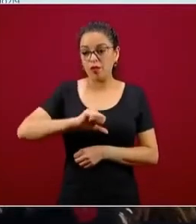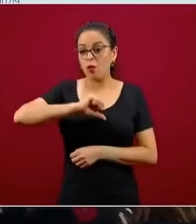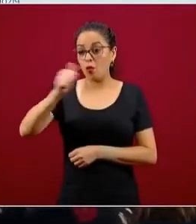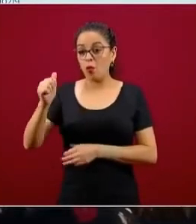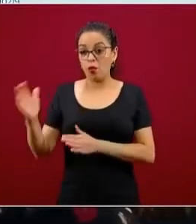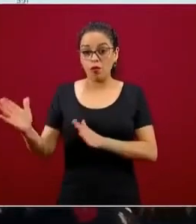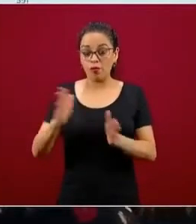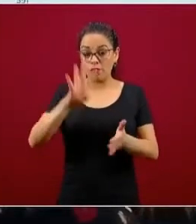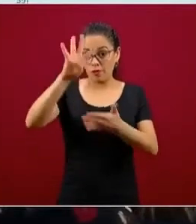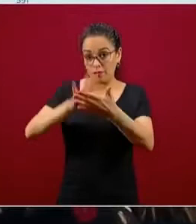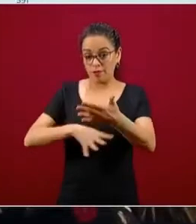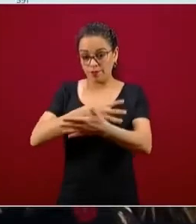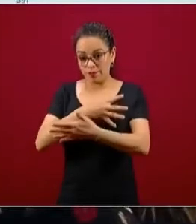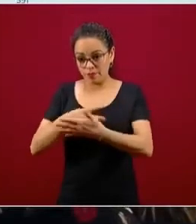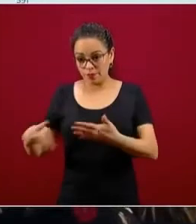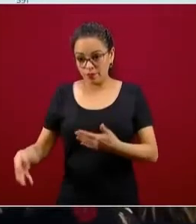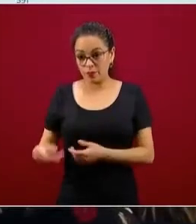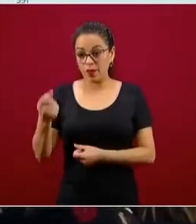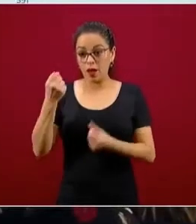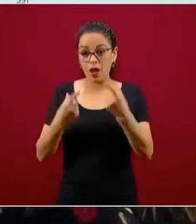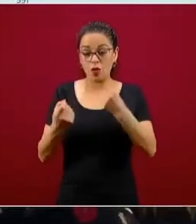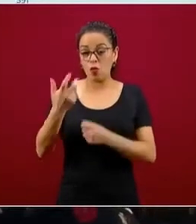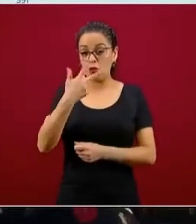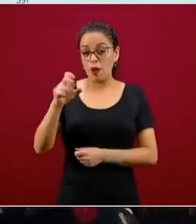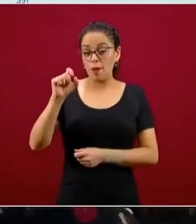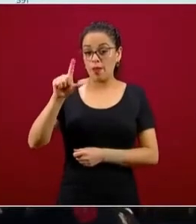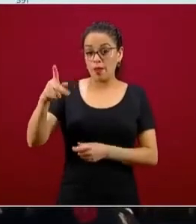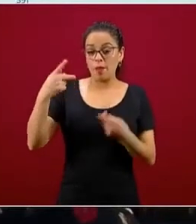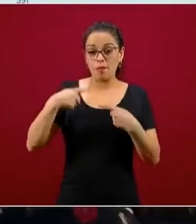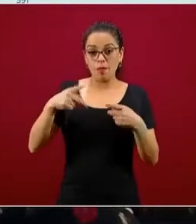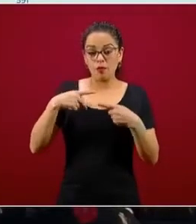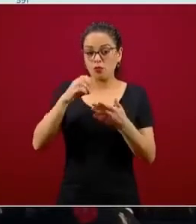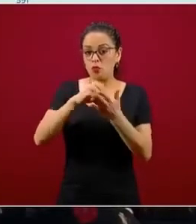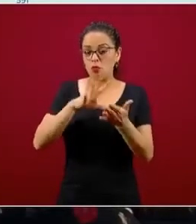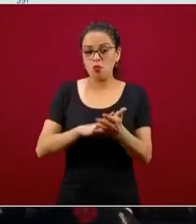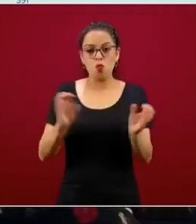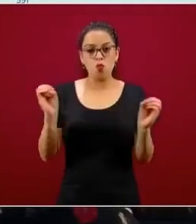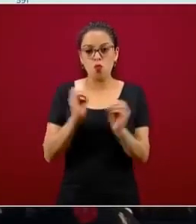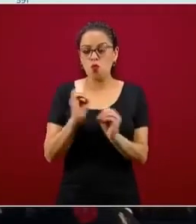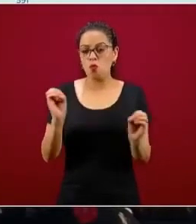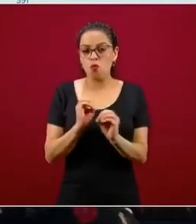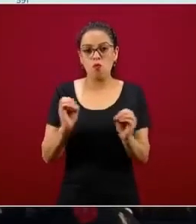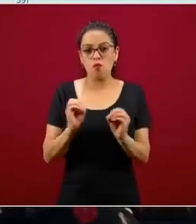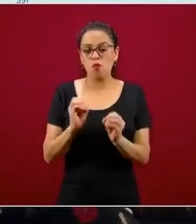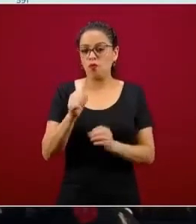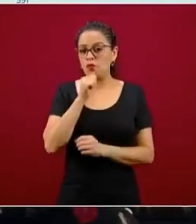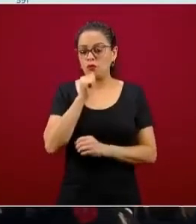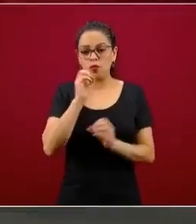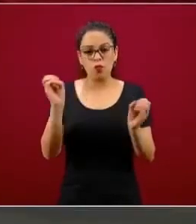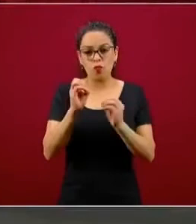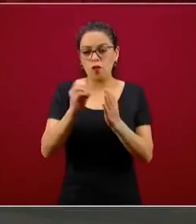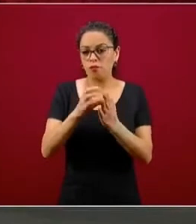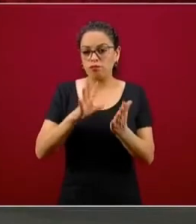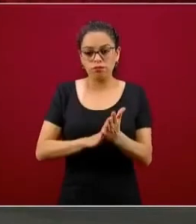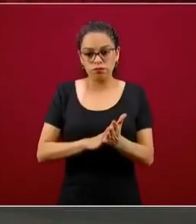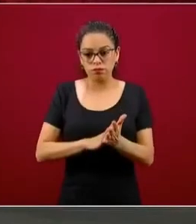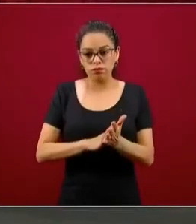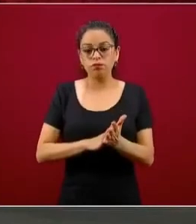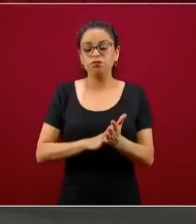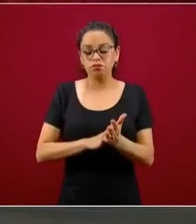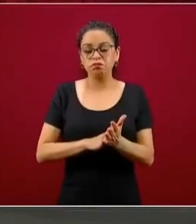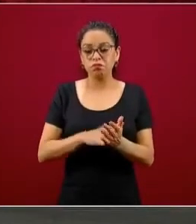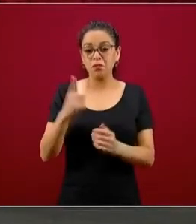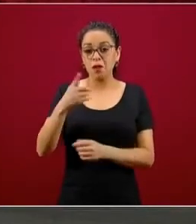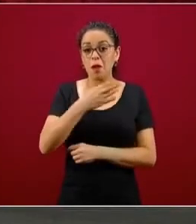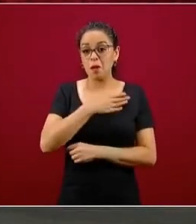algunas de estas 827 personas no fueron registradas como caso. Justo, qué buena